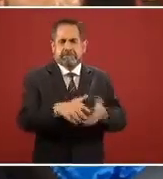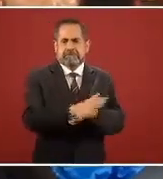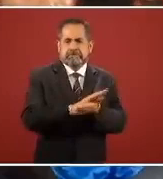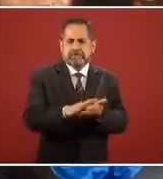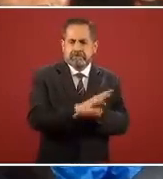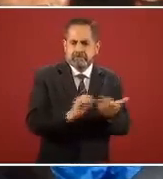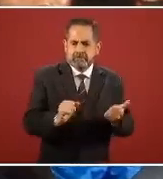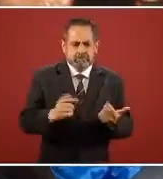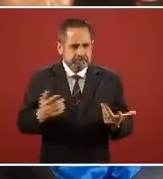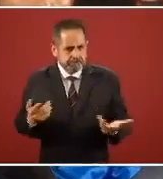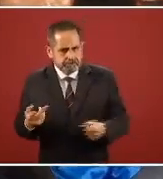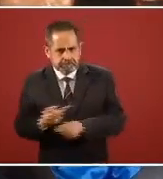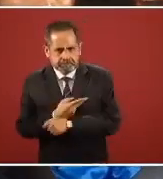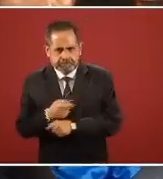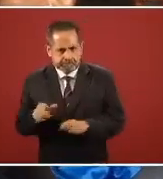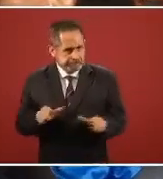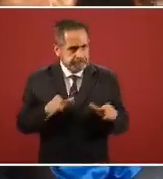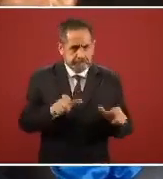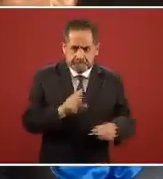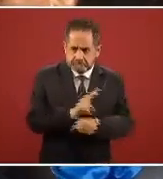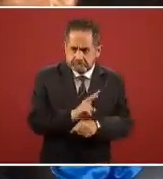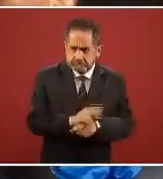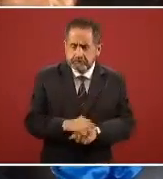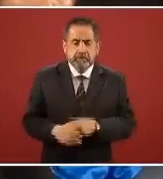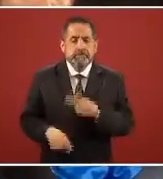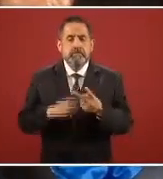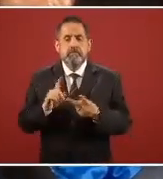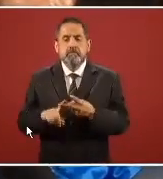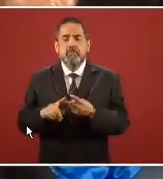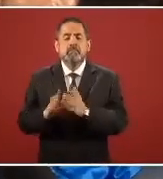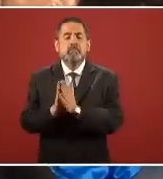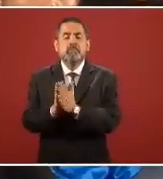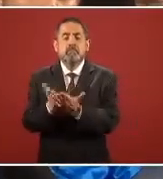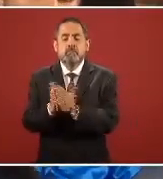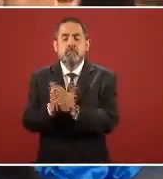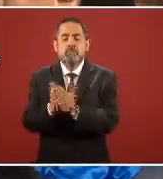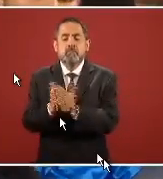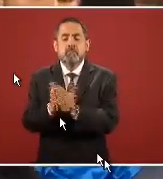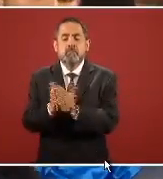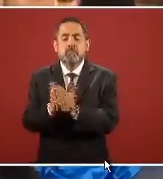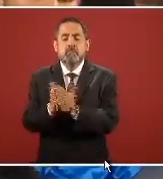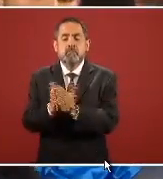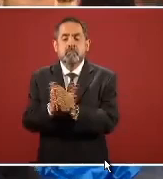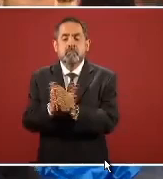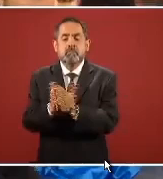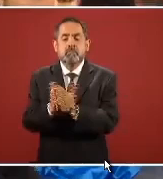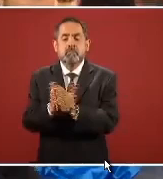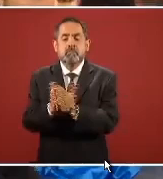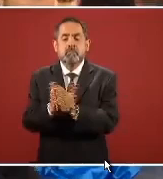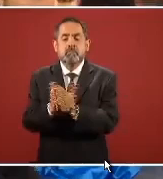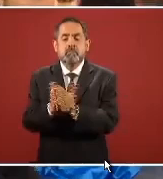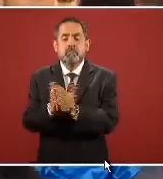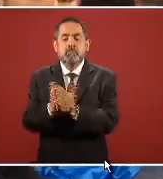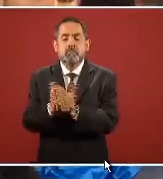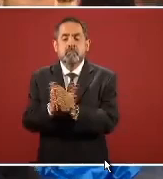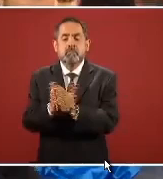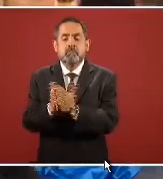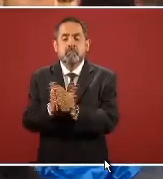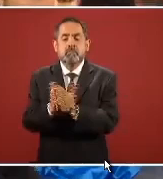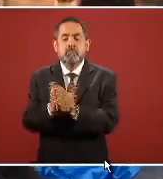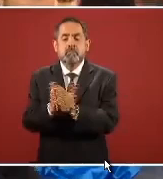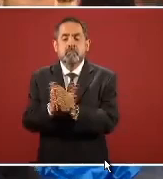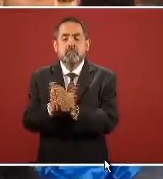es una pregunta. Y otra pregunta para usted, ¿cómo va la venta de su libro? Si ha tenido éxito. So he has two questions. One